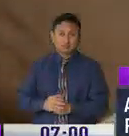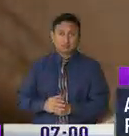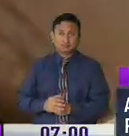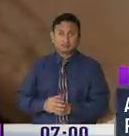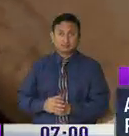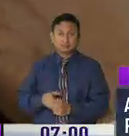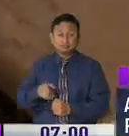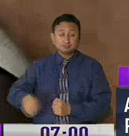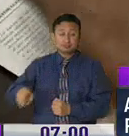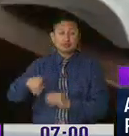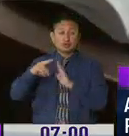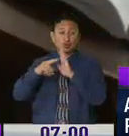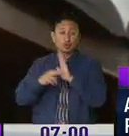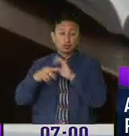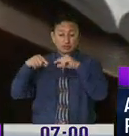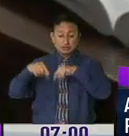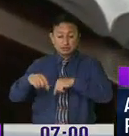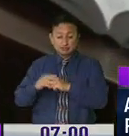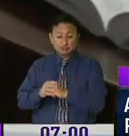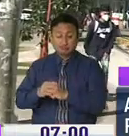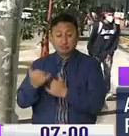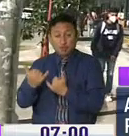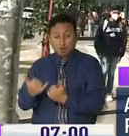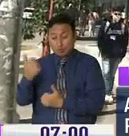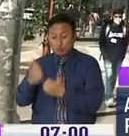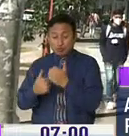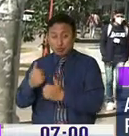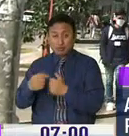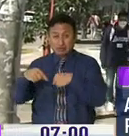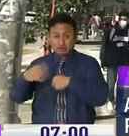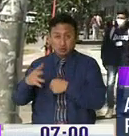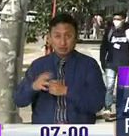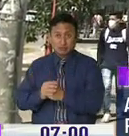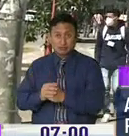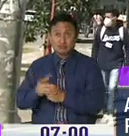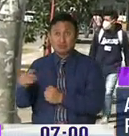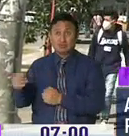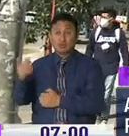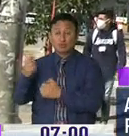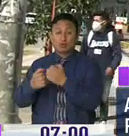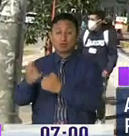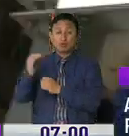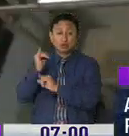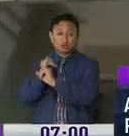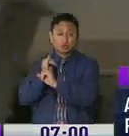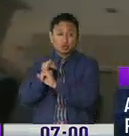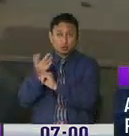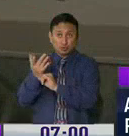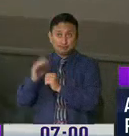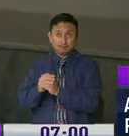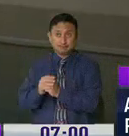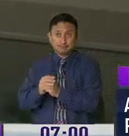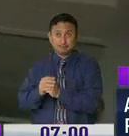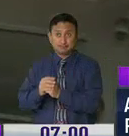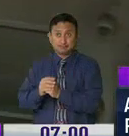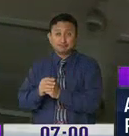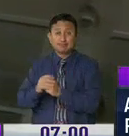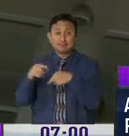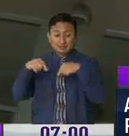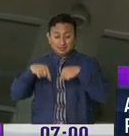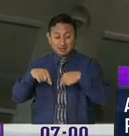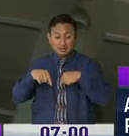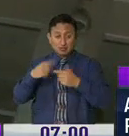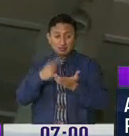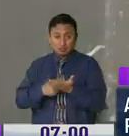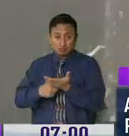buscan subsanar los vacíos legales que produjeron una crisis institucional. Mientras esto se tramita, esperan que las acciones